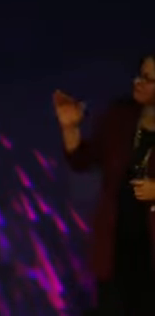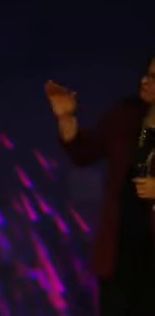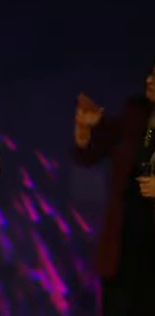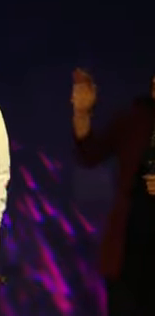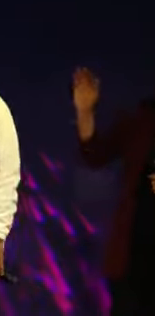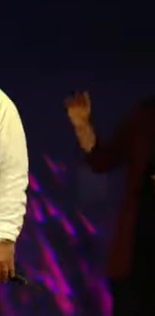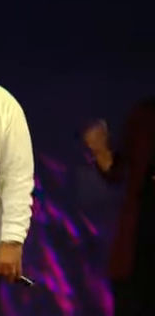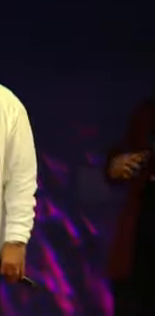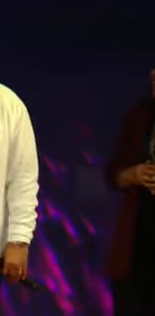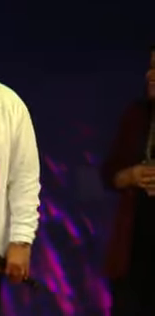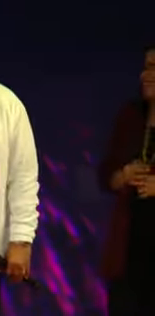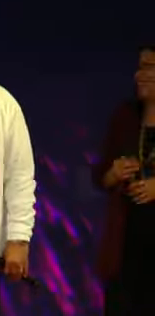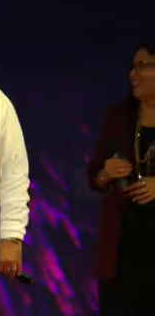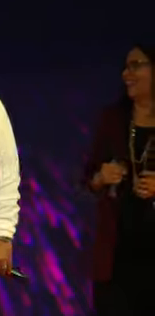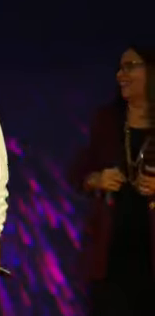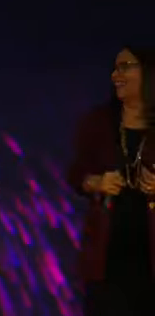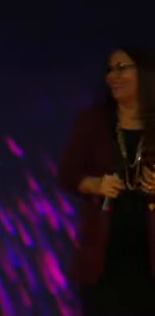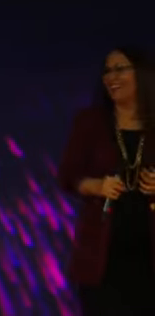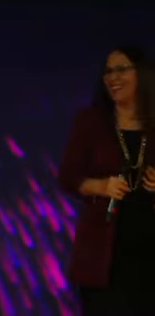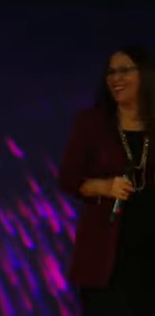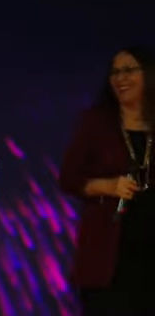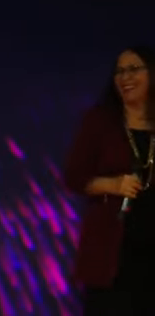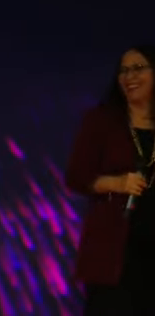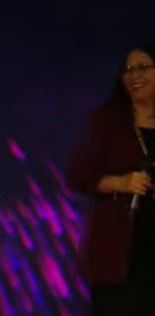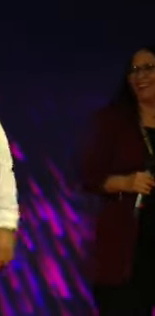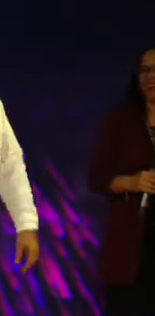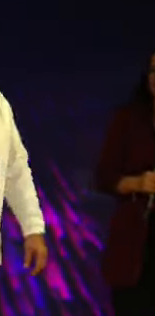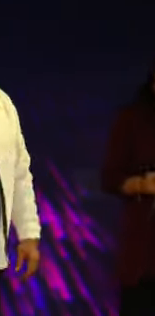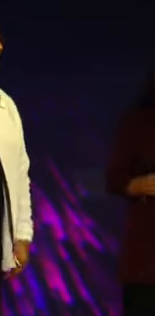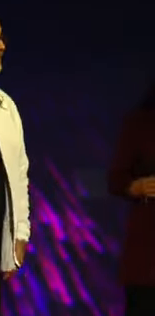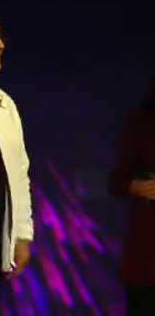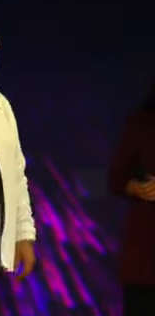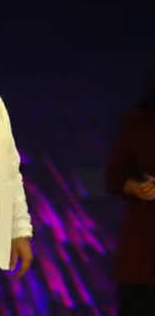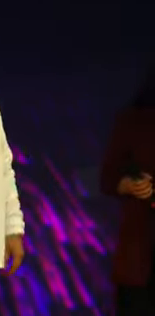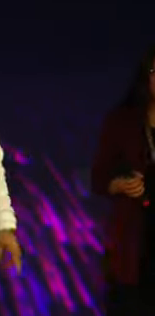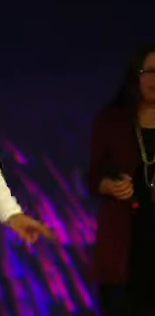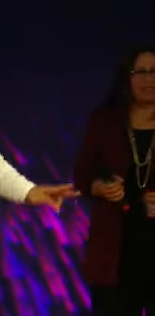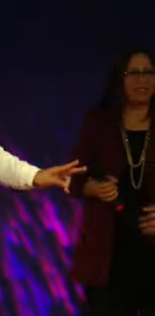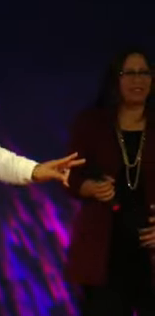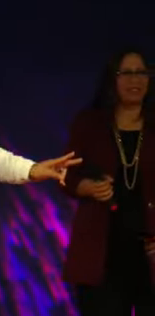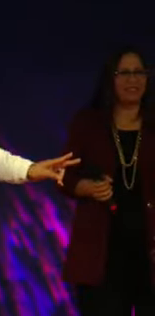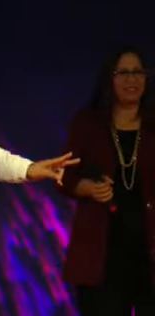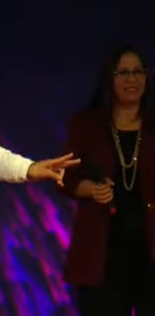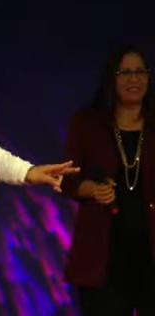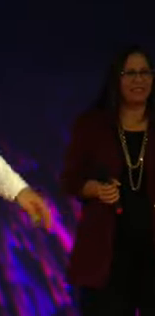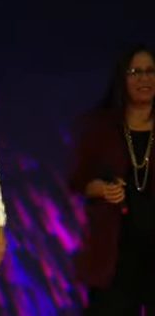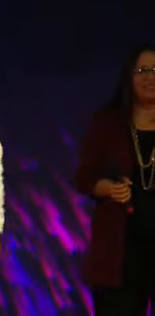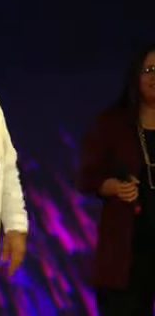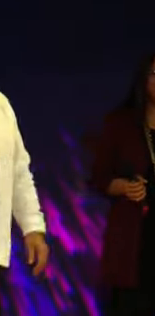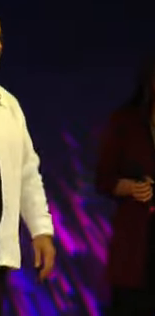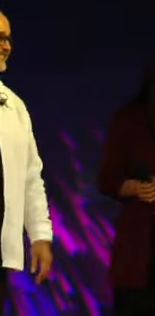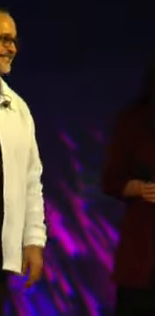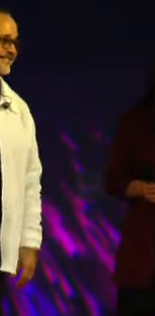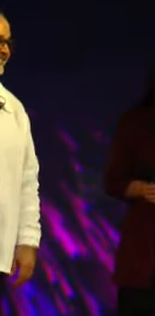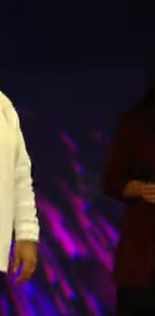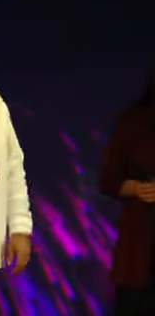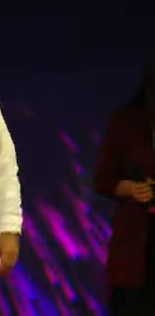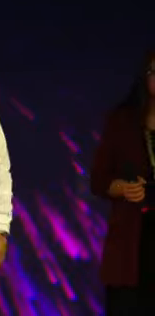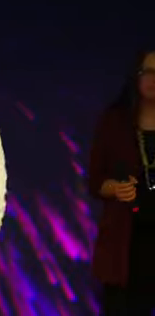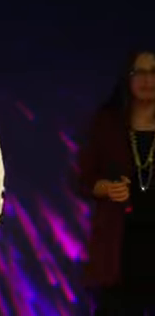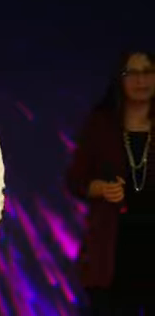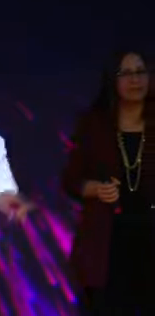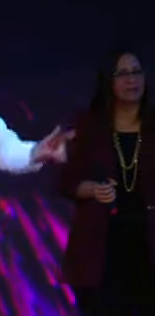que usted vino a buscar, Dios está aquí, lo va a hacer en esta mañana. En esta mañana.